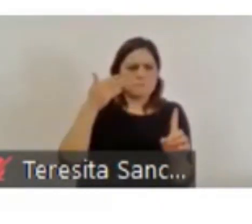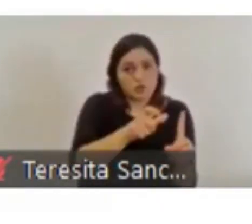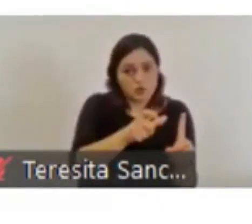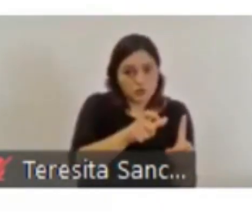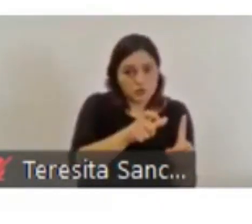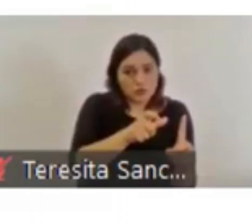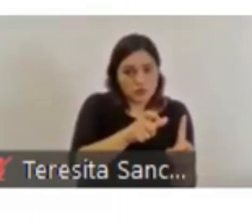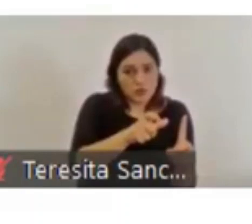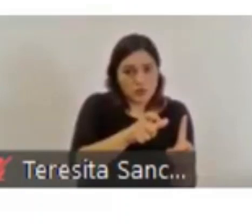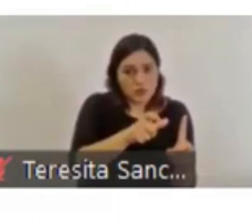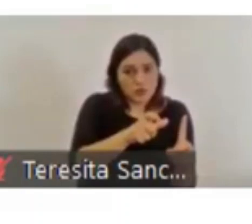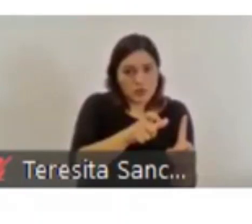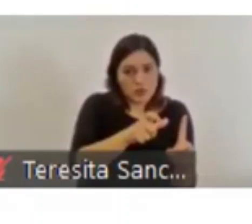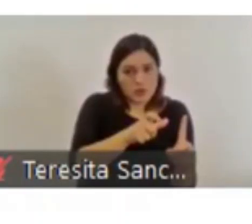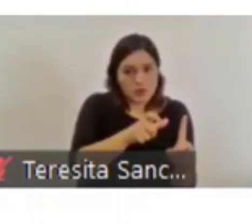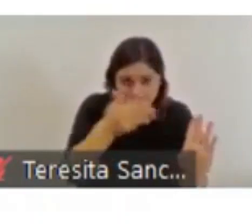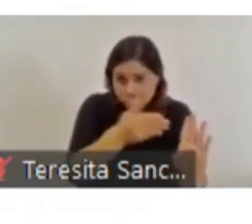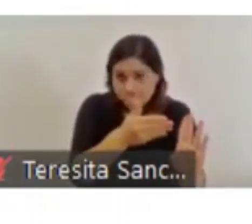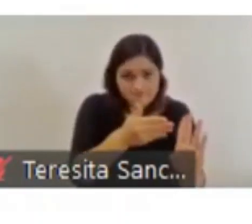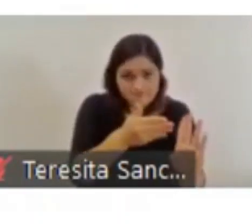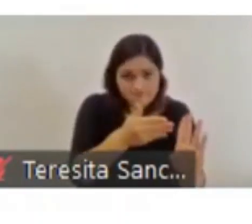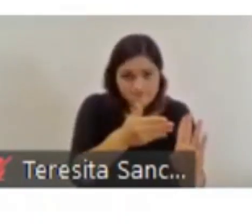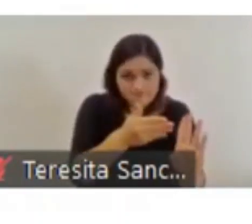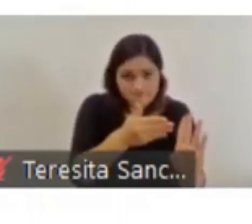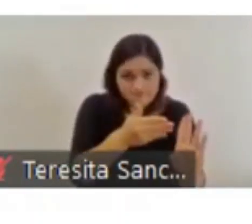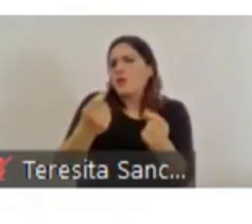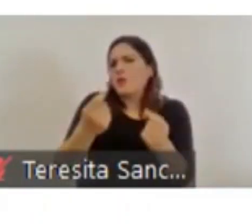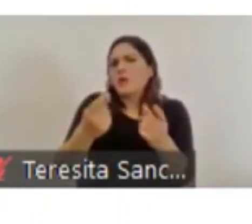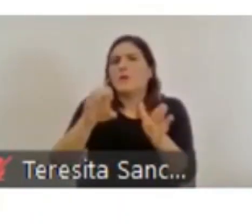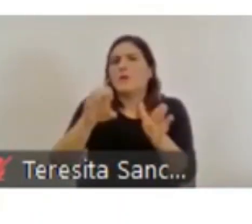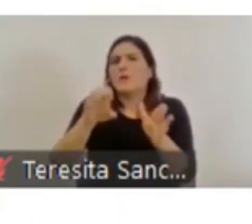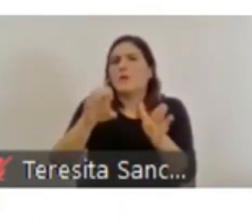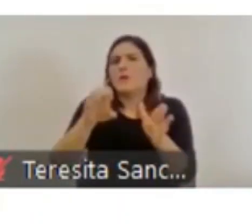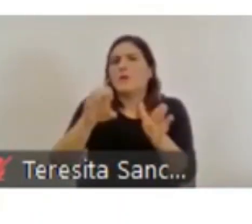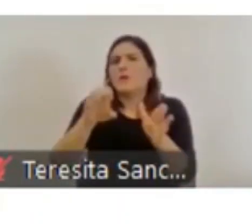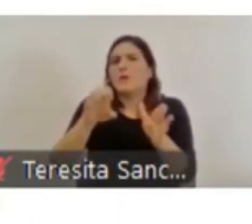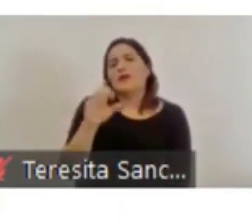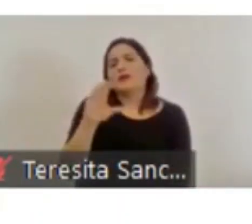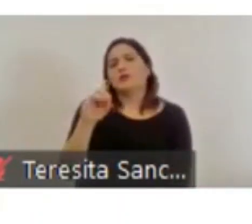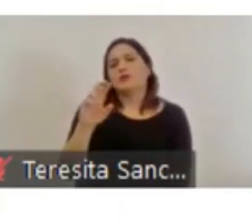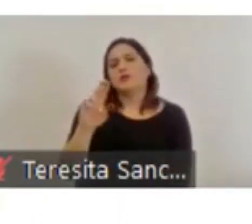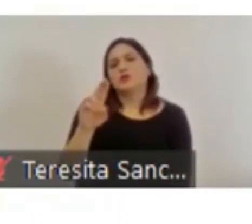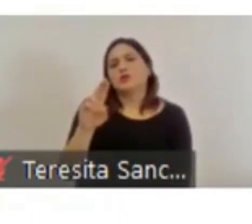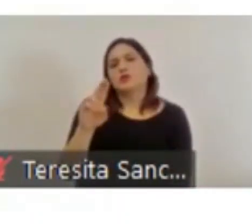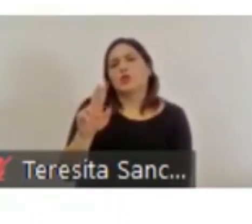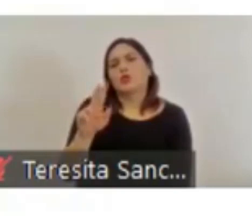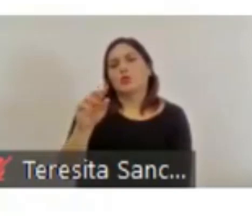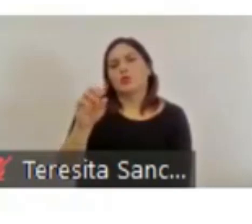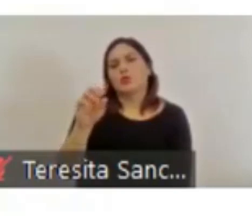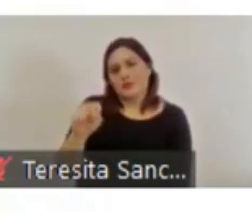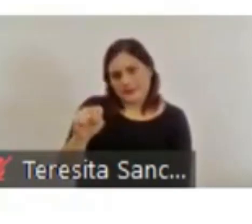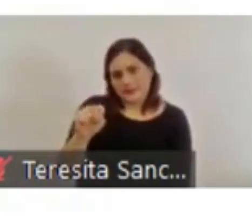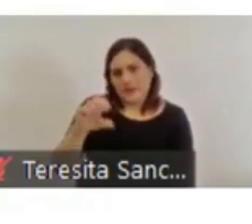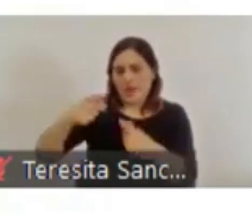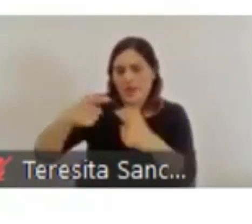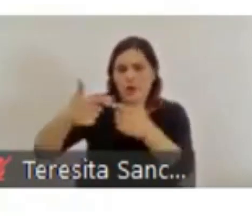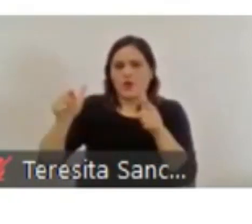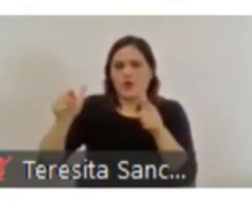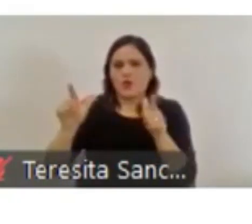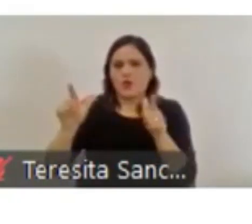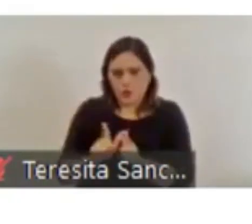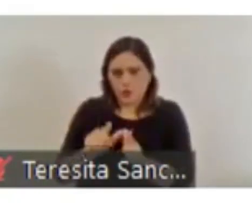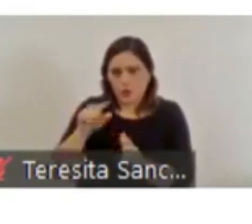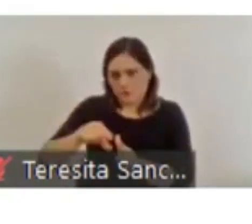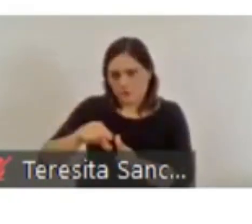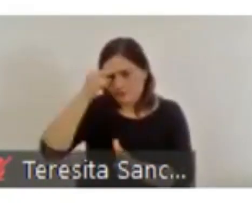¿no? Entonces, por aquí hay algunos ejemplos, los Scouts de México, que pues tienen valores muy,